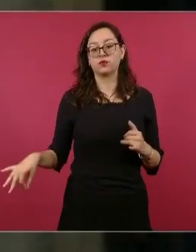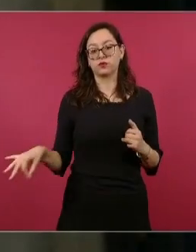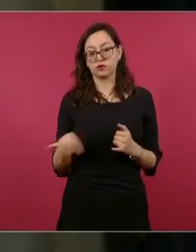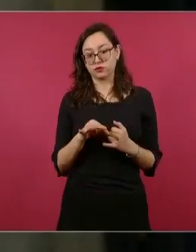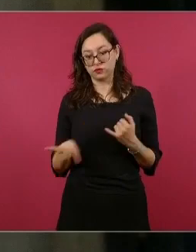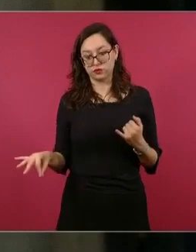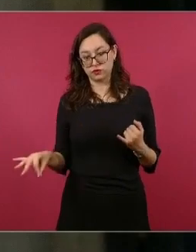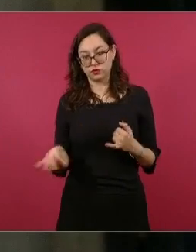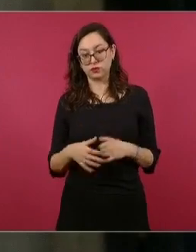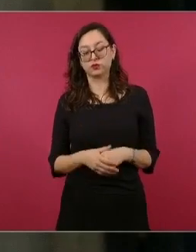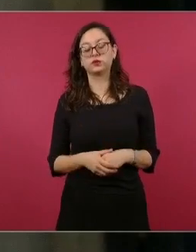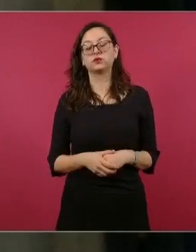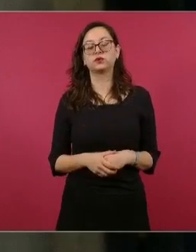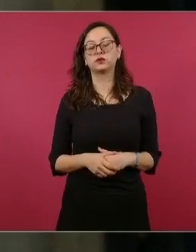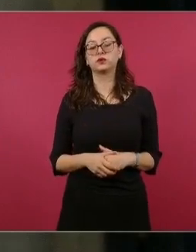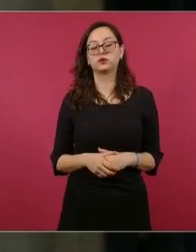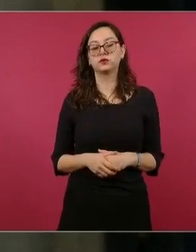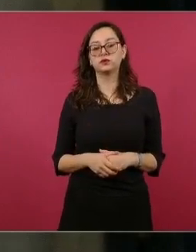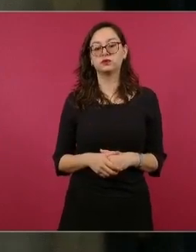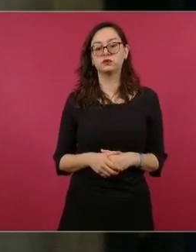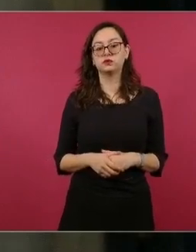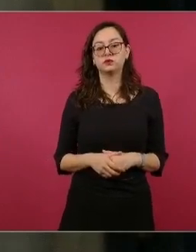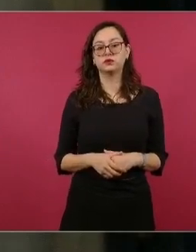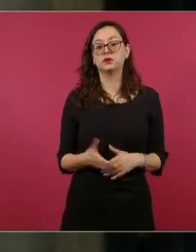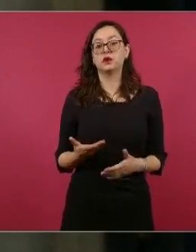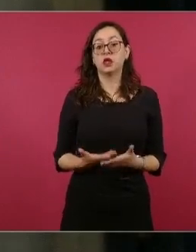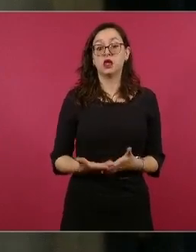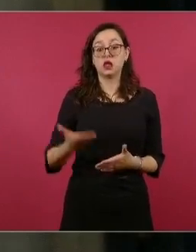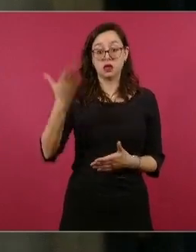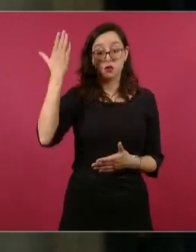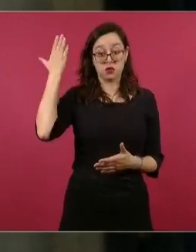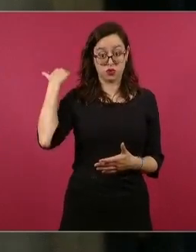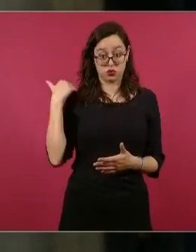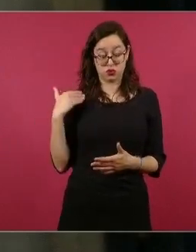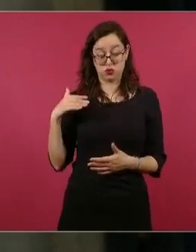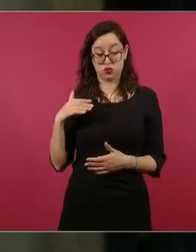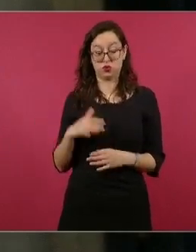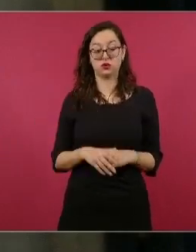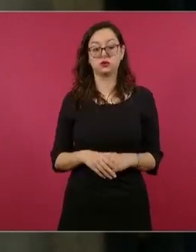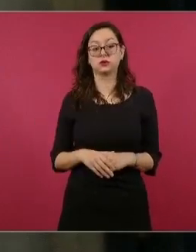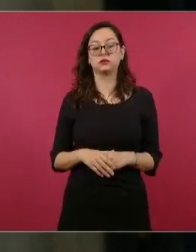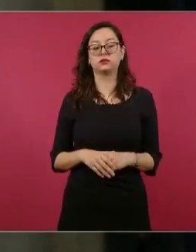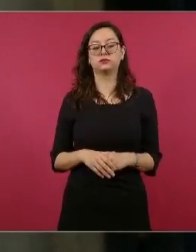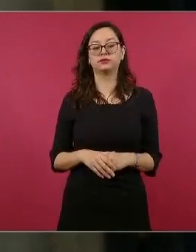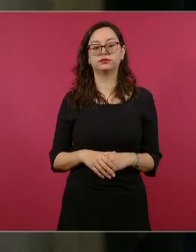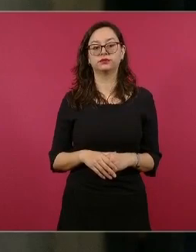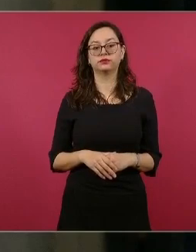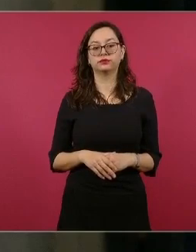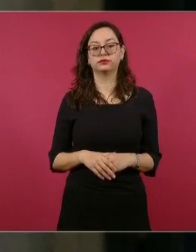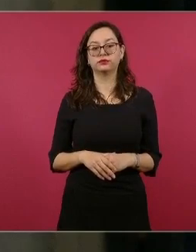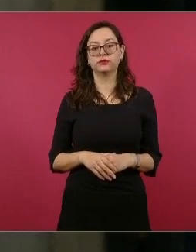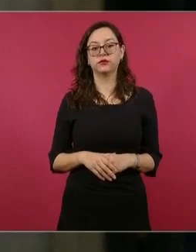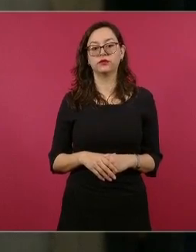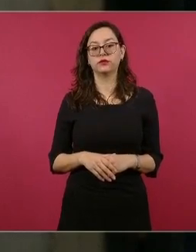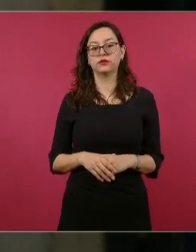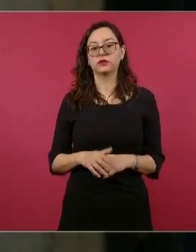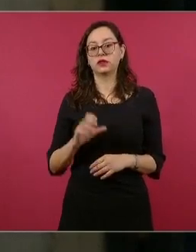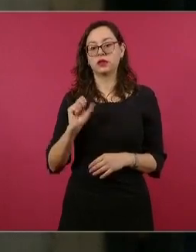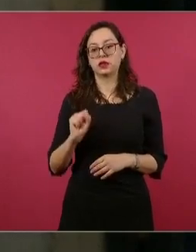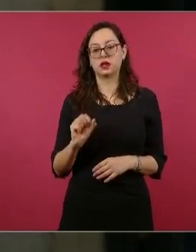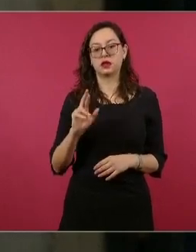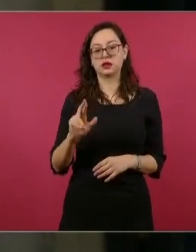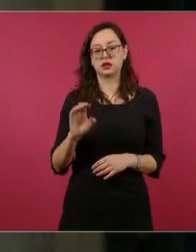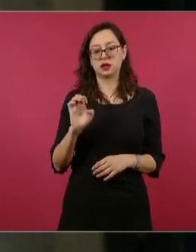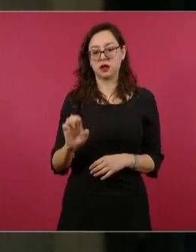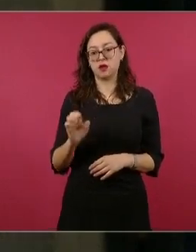tengo gráficas. En la época de Marcelo Ebrard como canciller acudió